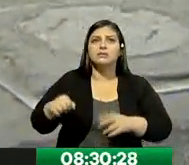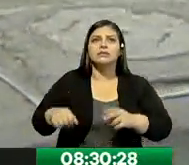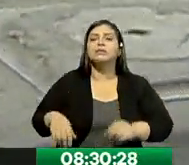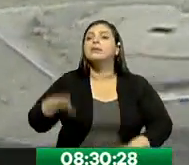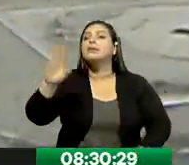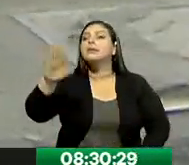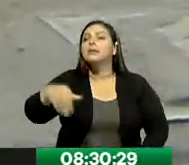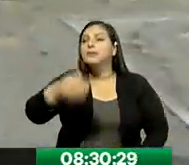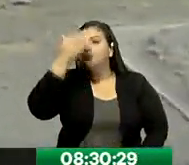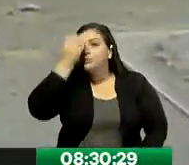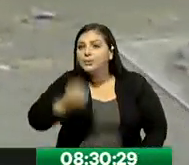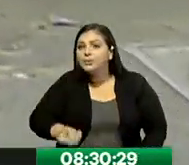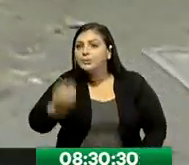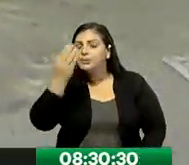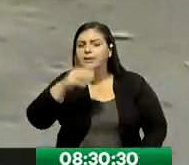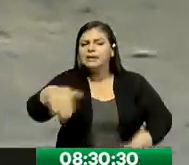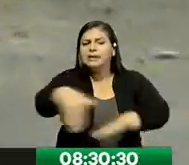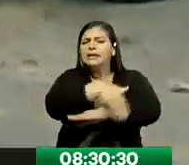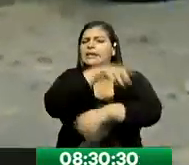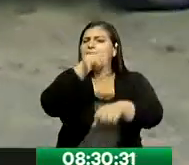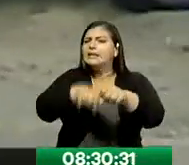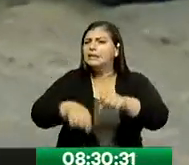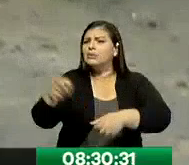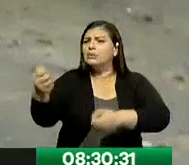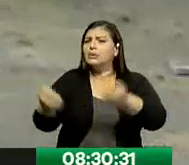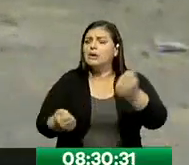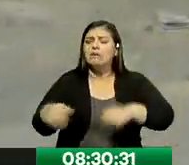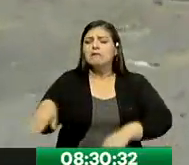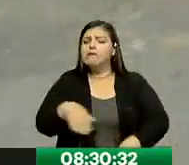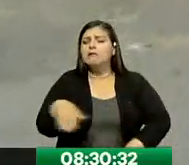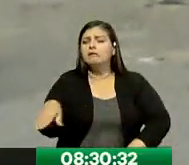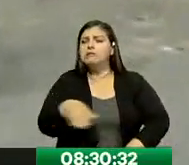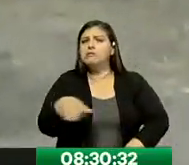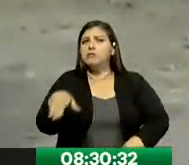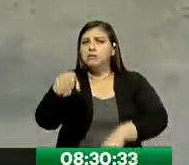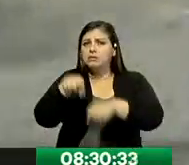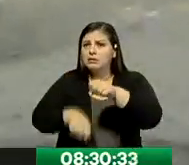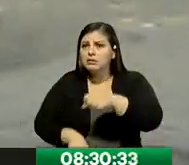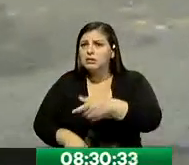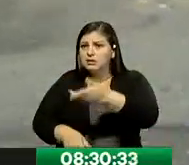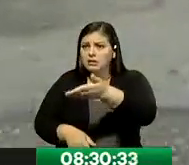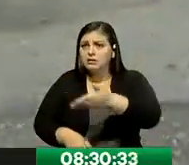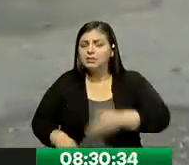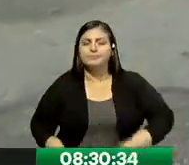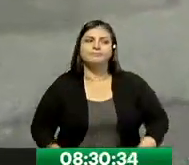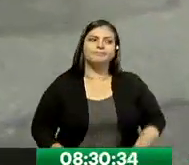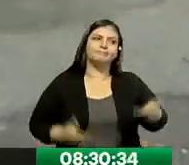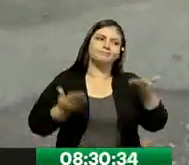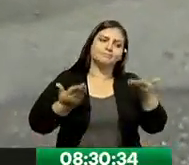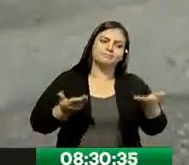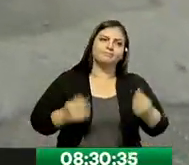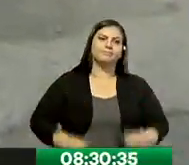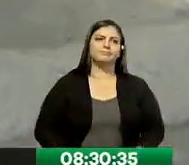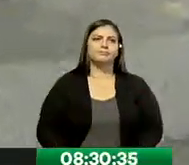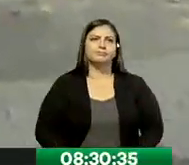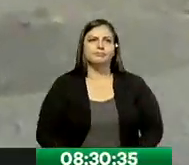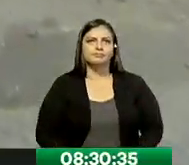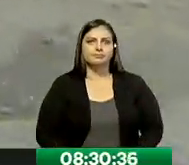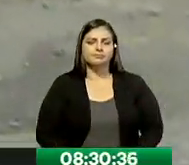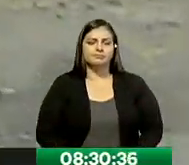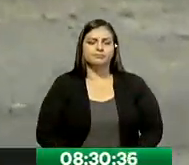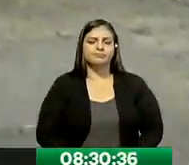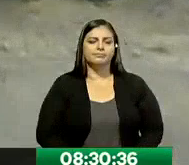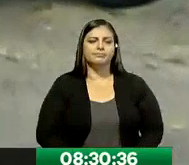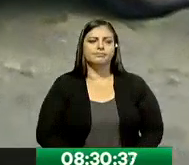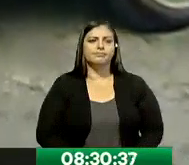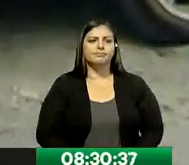Caballero, buenos días. Su carrito sufre por estos huecos. Sí, por los huecos que se dañan todas las... porque hay demasiados huecos. Y ahí